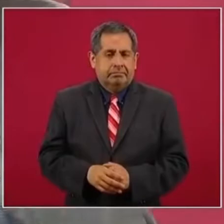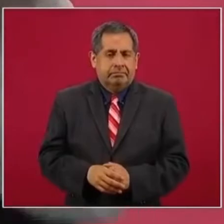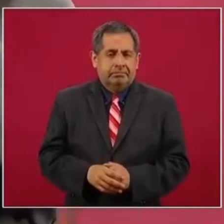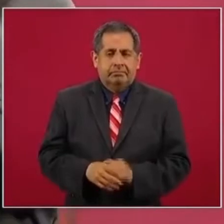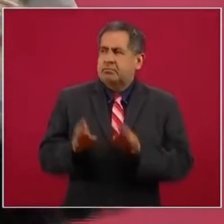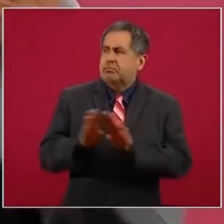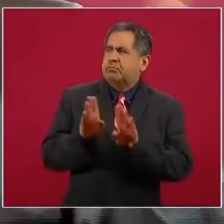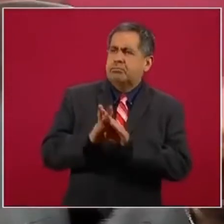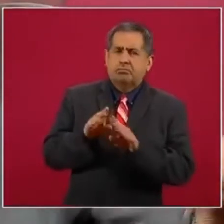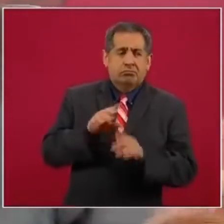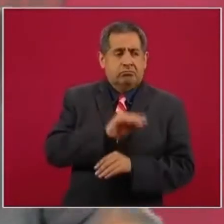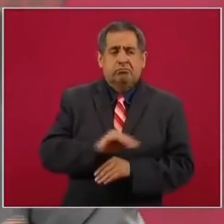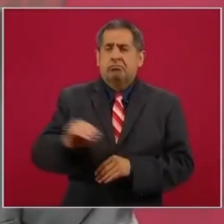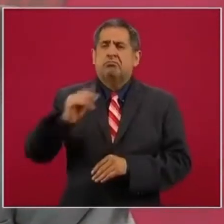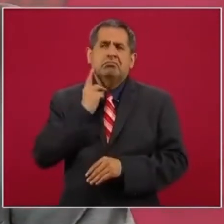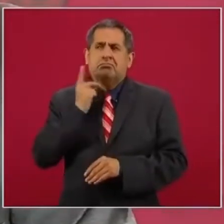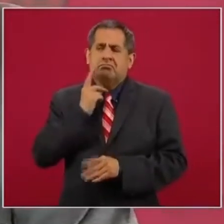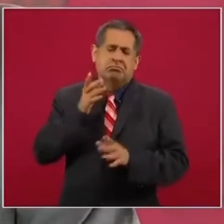¿Cómo va a ser diputado?